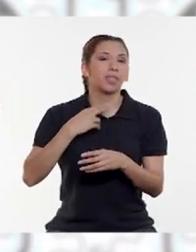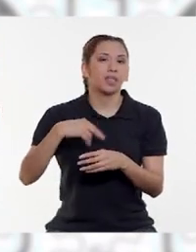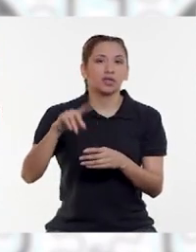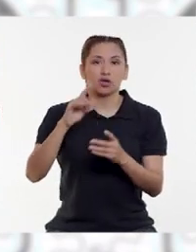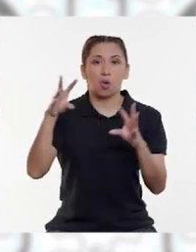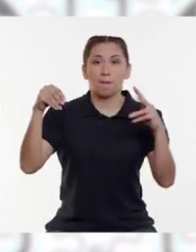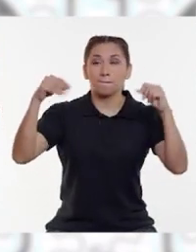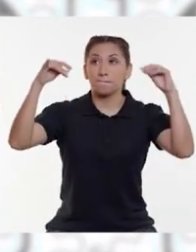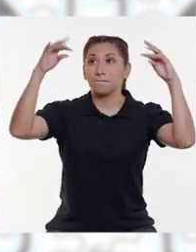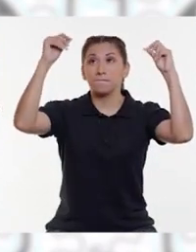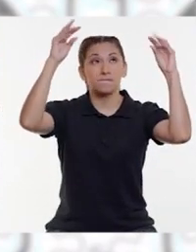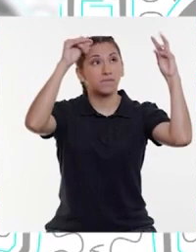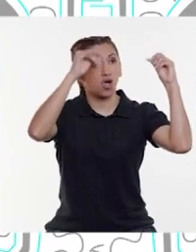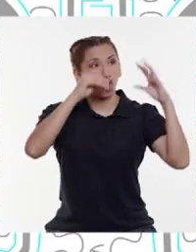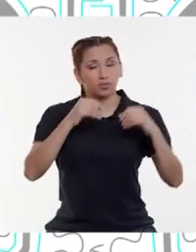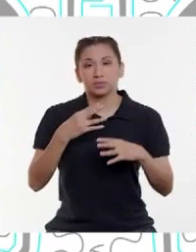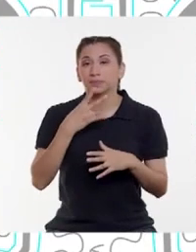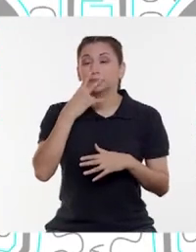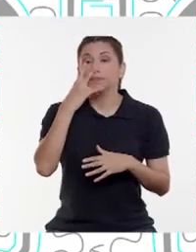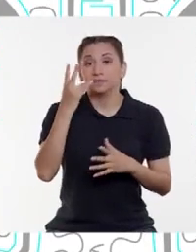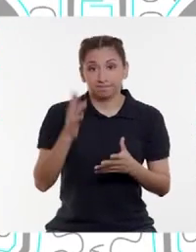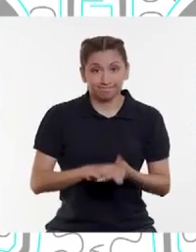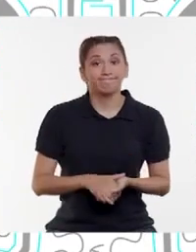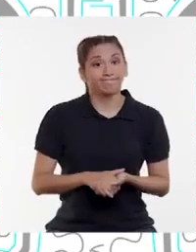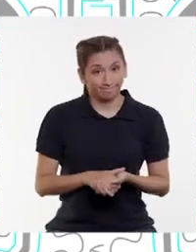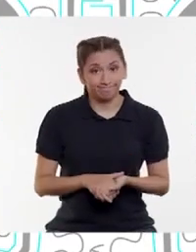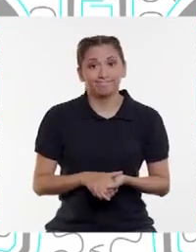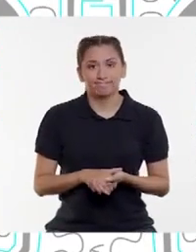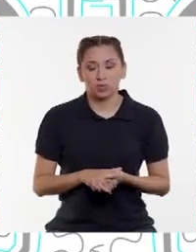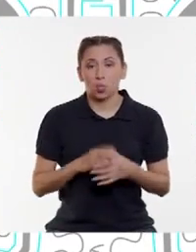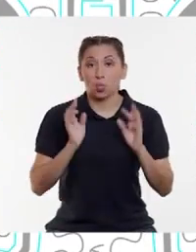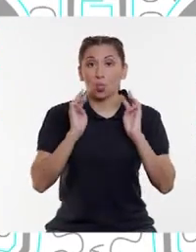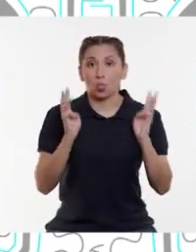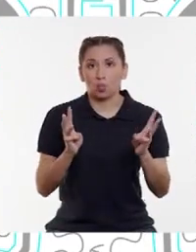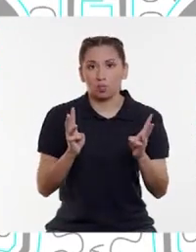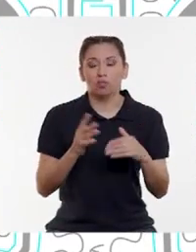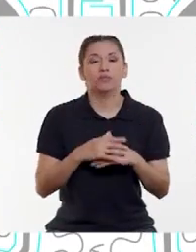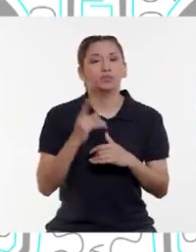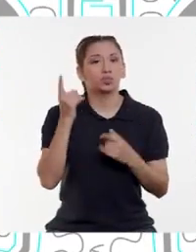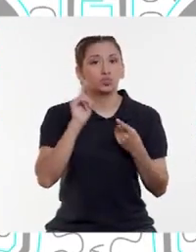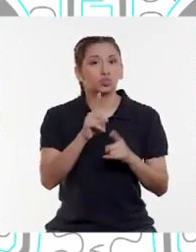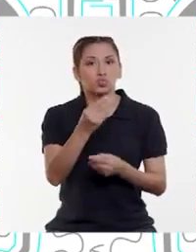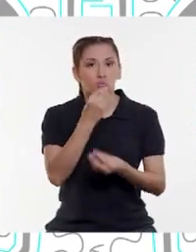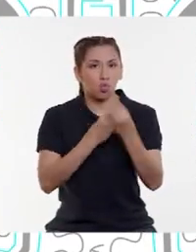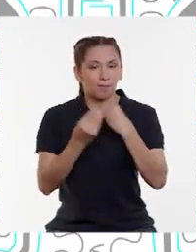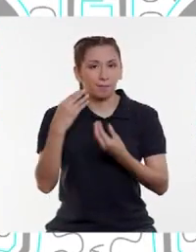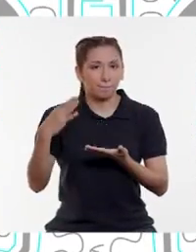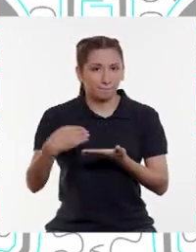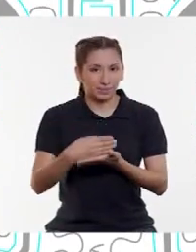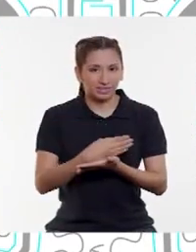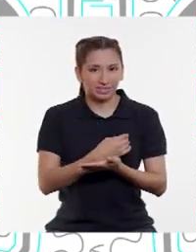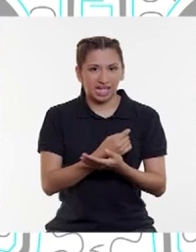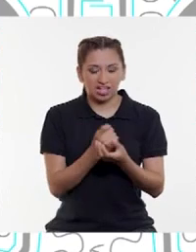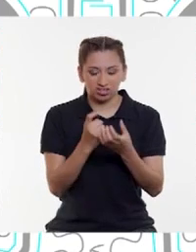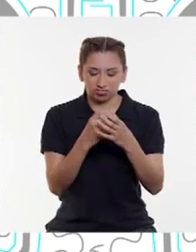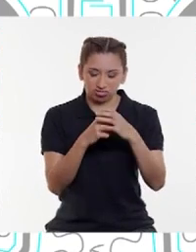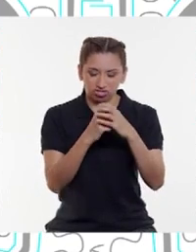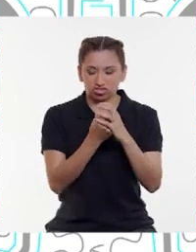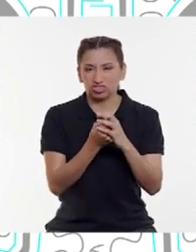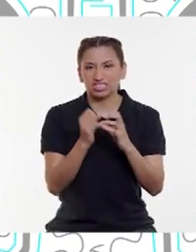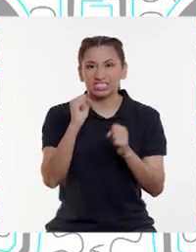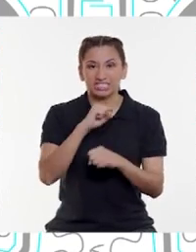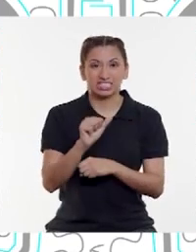el mismo polvo ambiental. ¡Vaya! Entonces, al comer pescado,